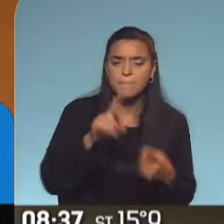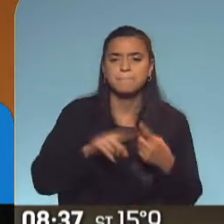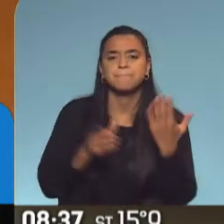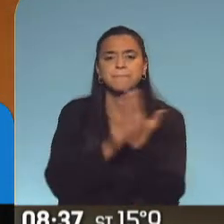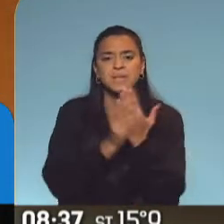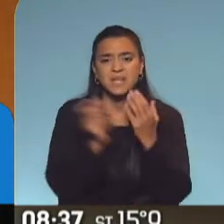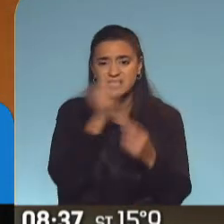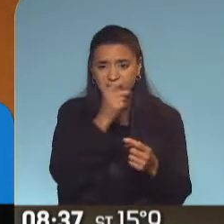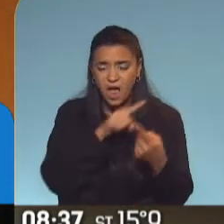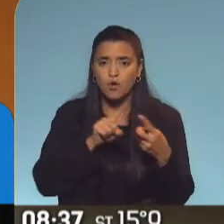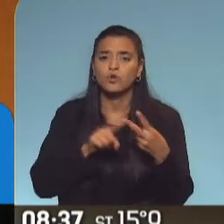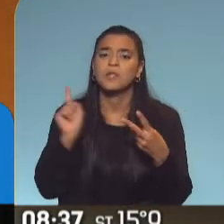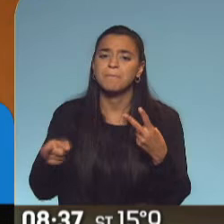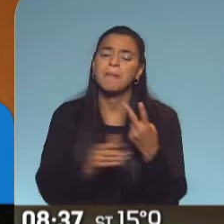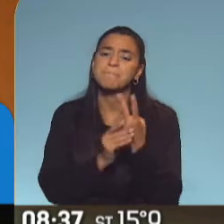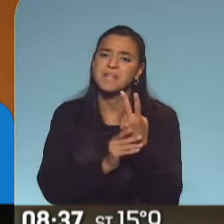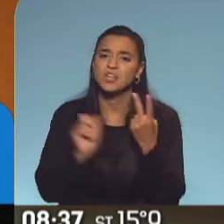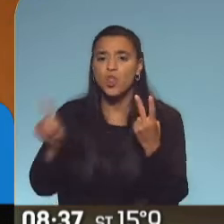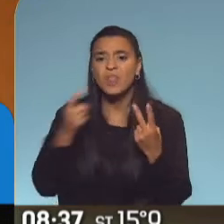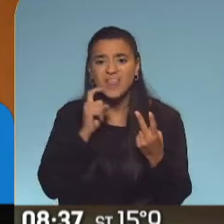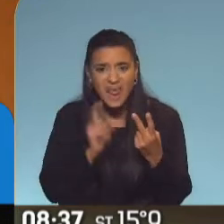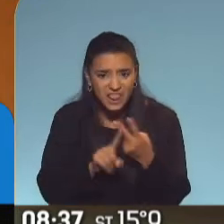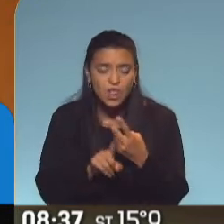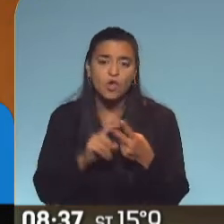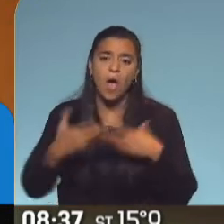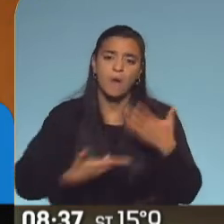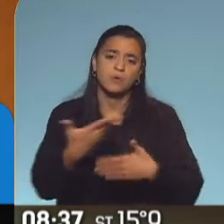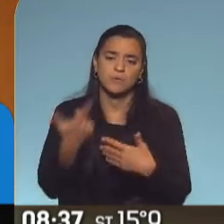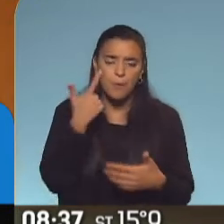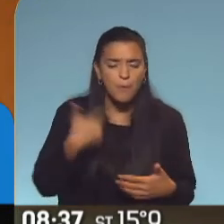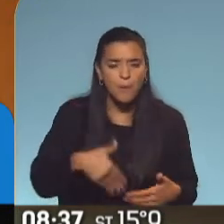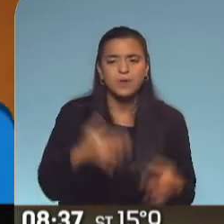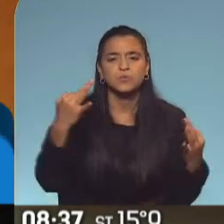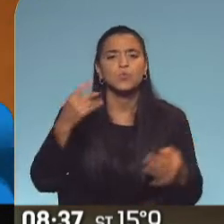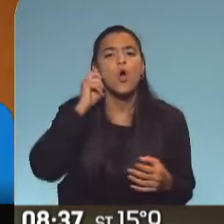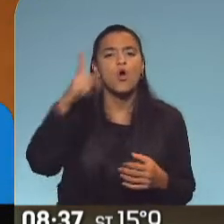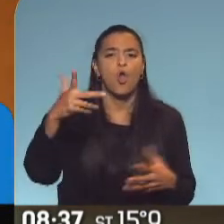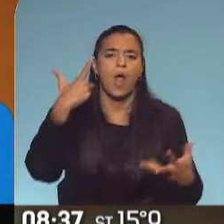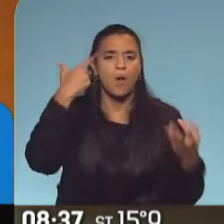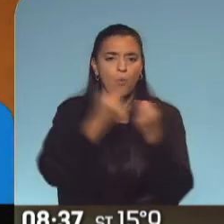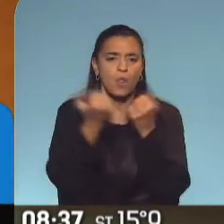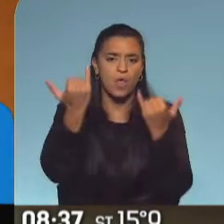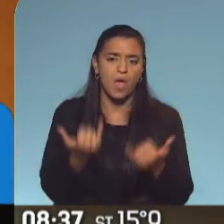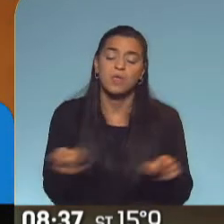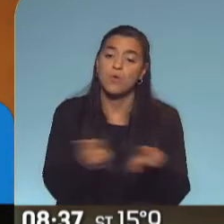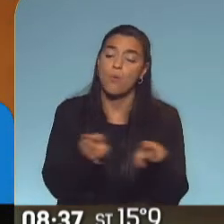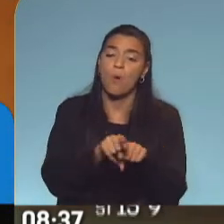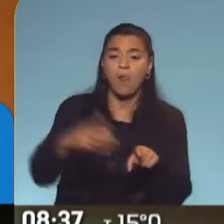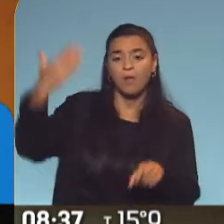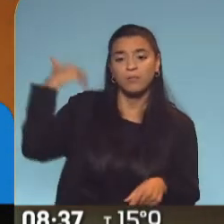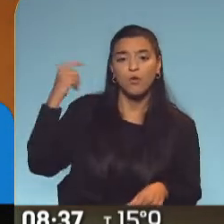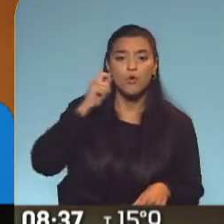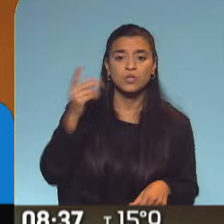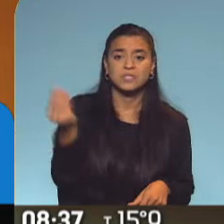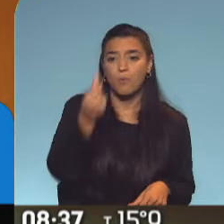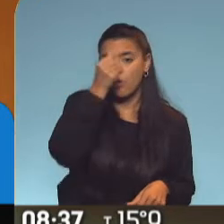ministra de Chaco y con el ministro de Entre Ríos, y se está avanzando. Nosotros creemos que en las próximas horas se va a lograr un acuerdo. Como hemos logrado el fin